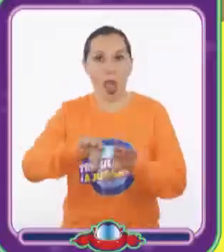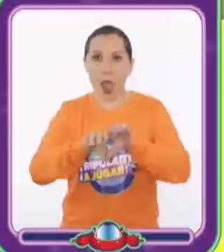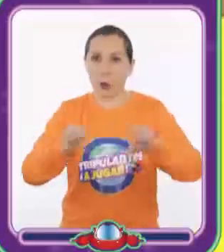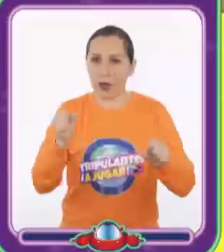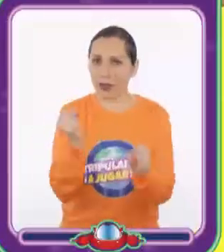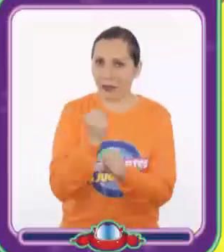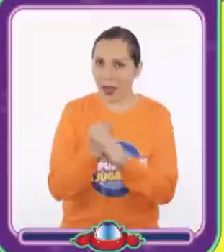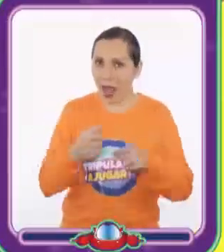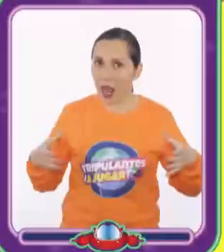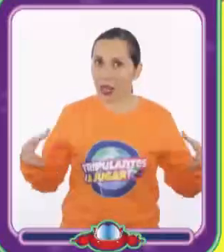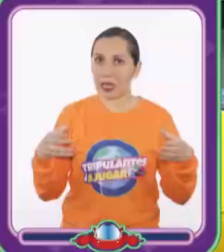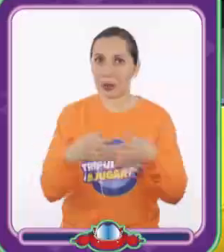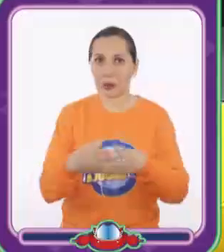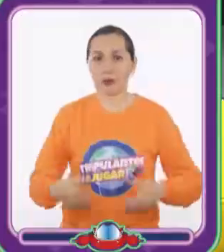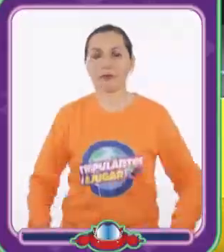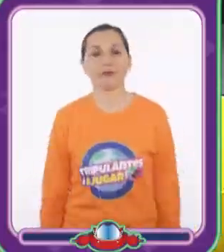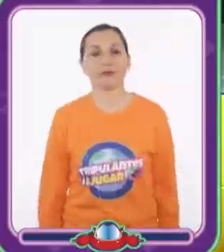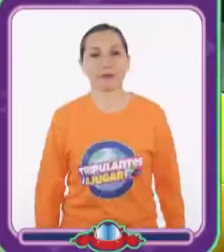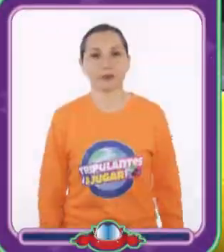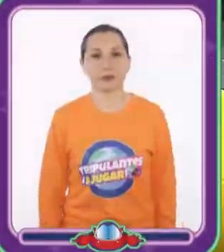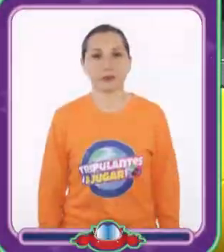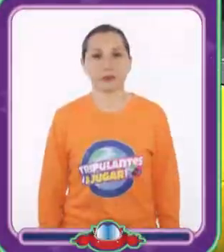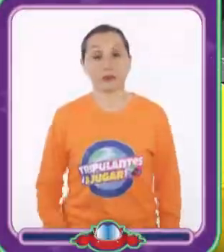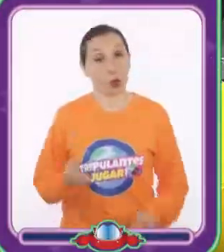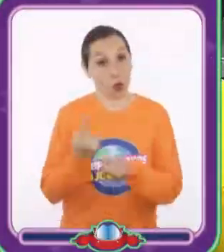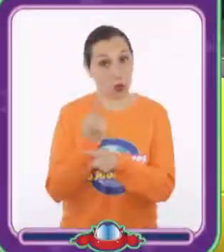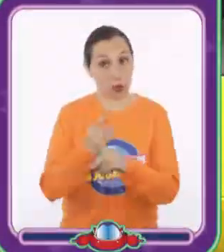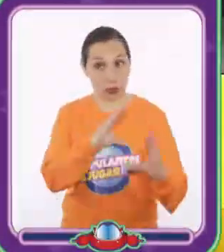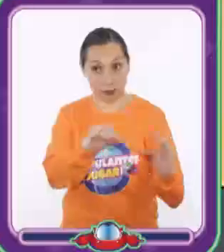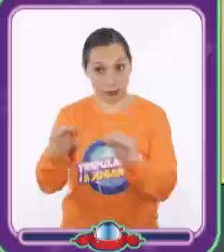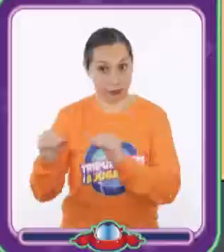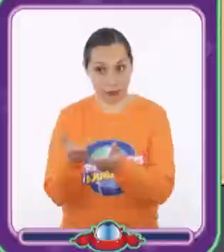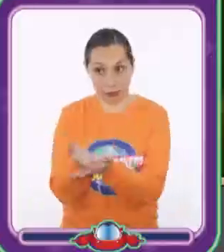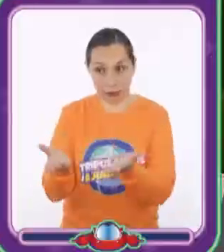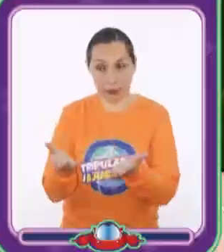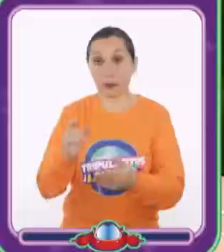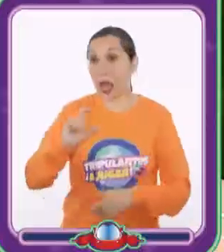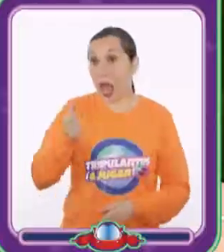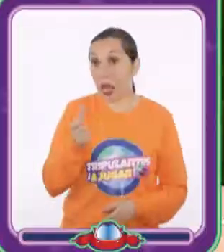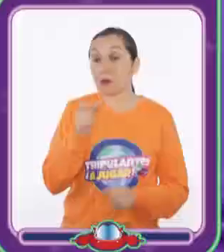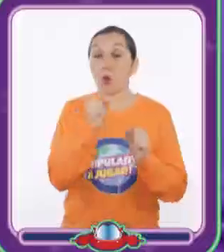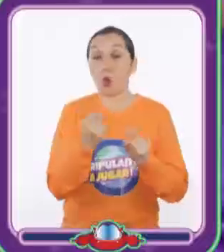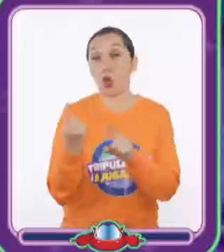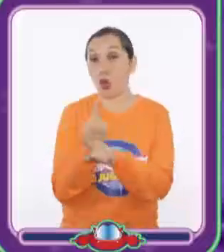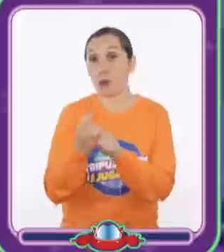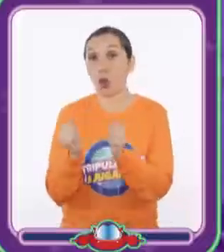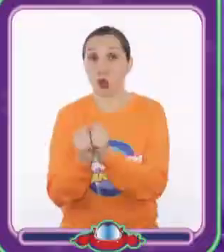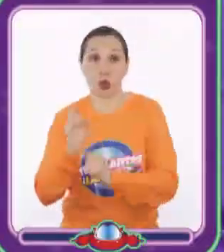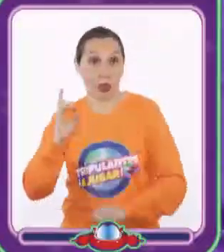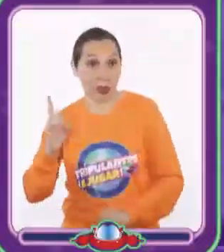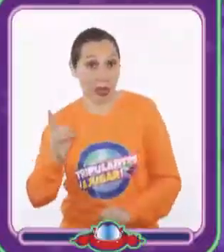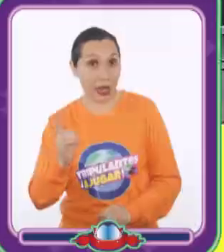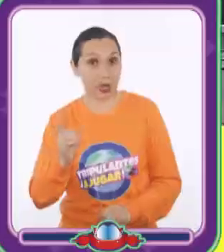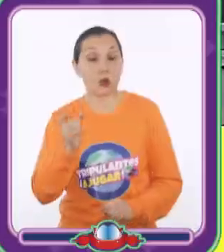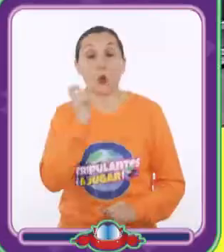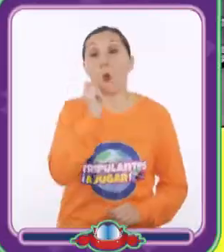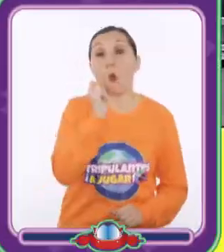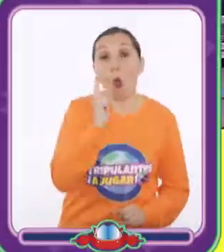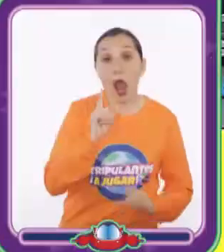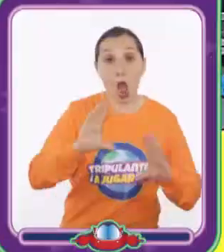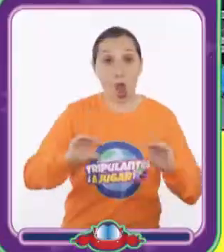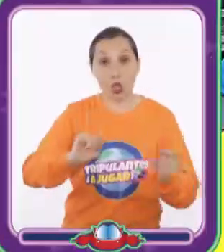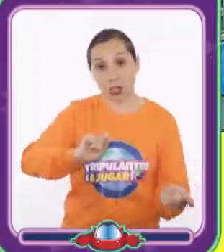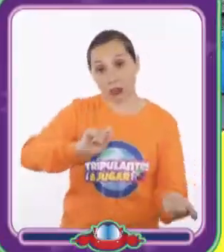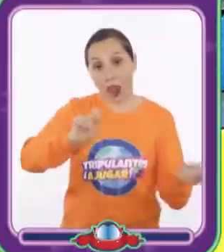tenemos que ponernos de acuerdo y trabajar en equipo. Tienen que conversar entre ustedes. Gaspar, por ejemplo, tú podrías conversar con Dairelis